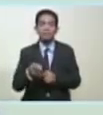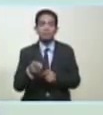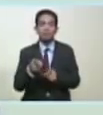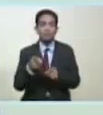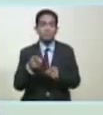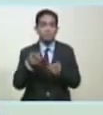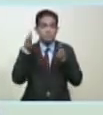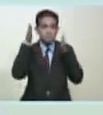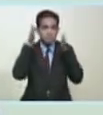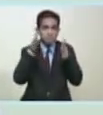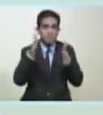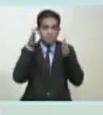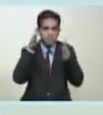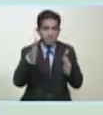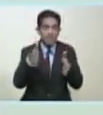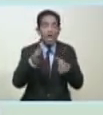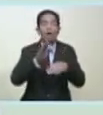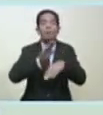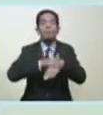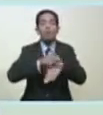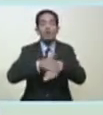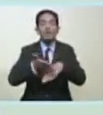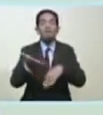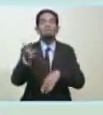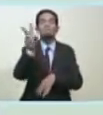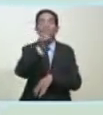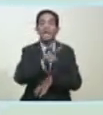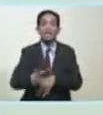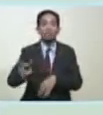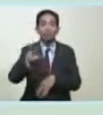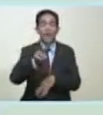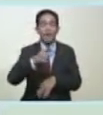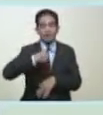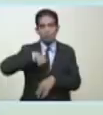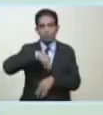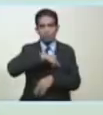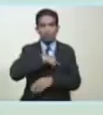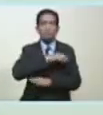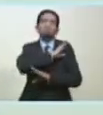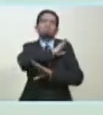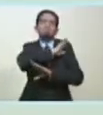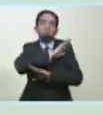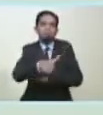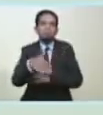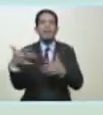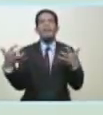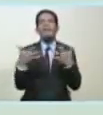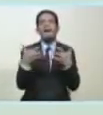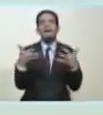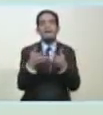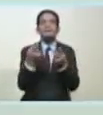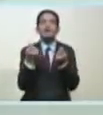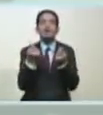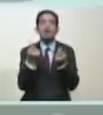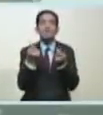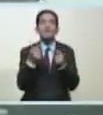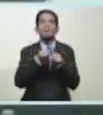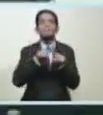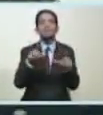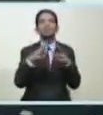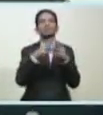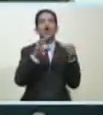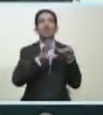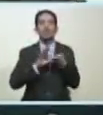Porque Venezuela se va a estabilizar en lo económico y vamos a derrotar la guerra económica en todas sus facetas si lo hacemos entre todos y